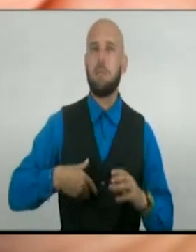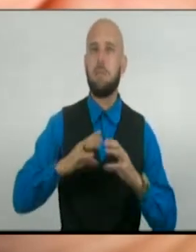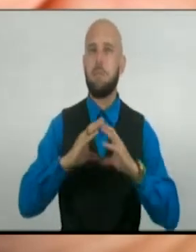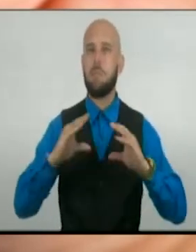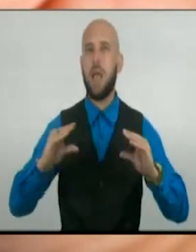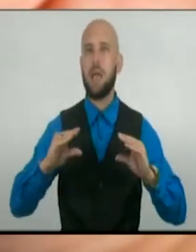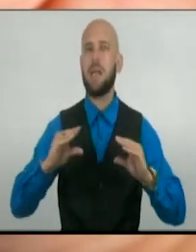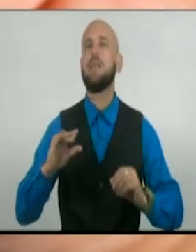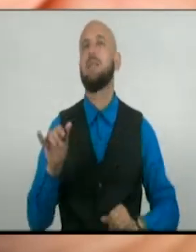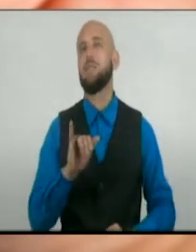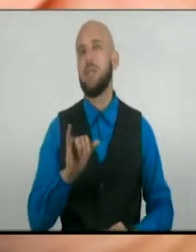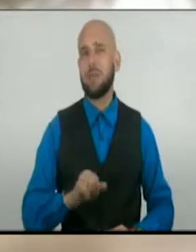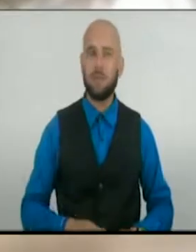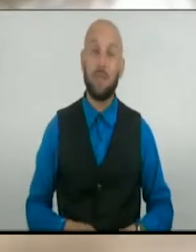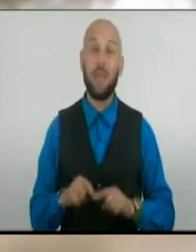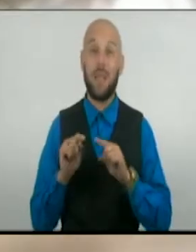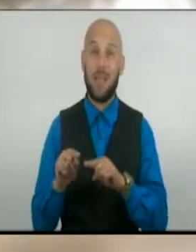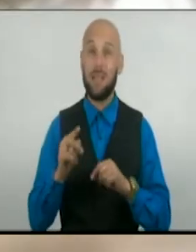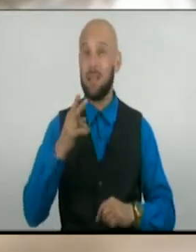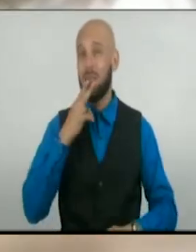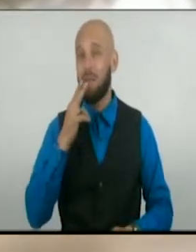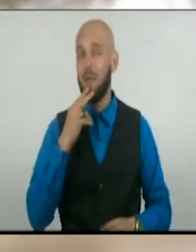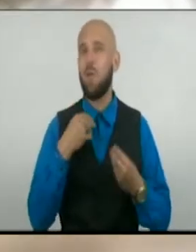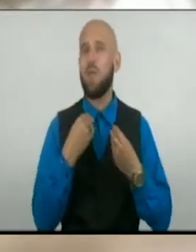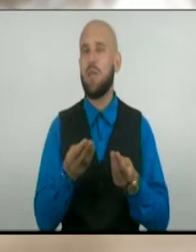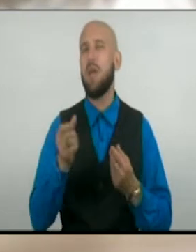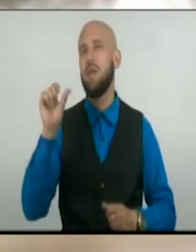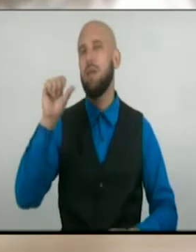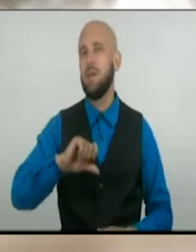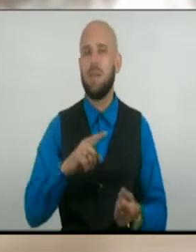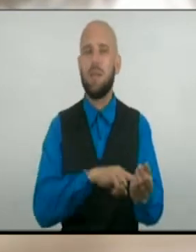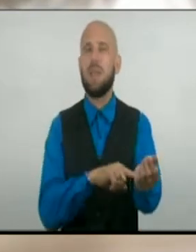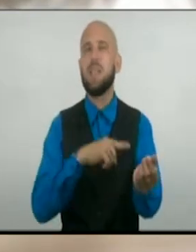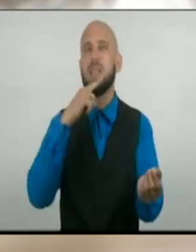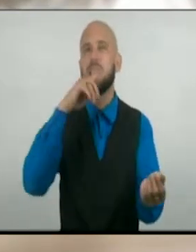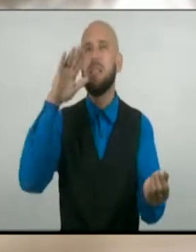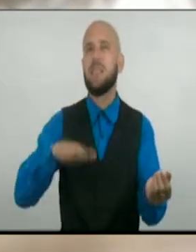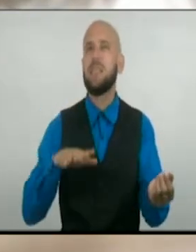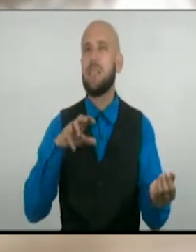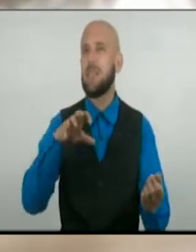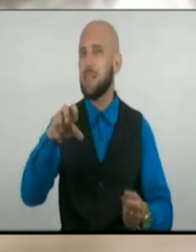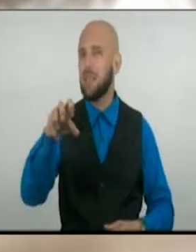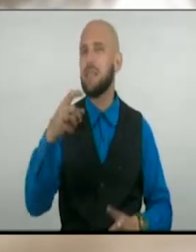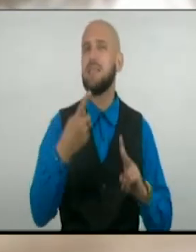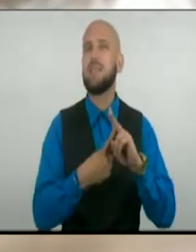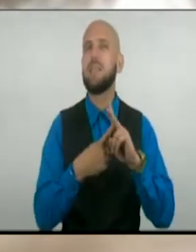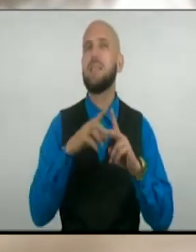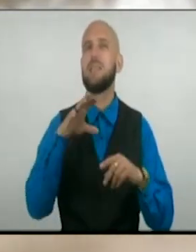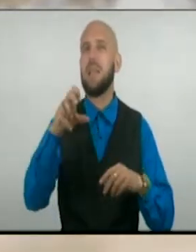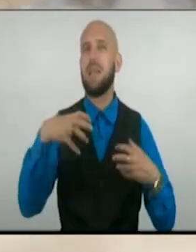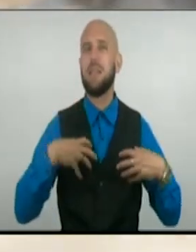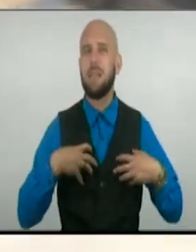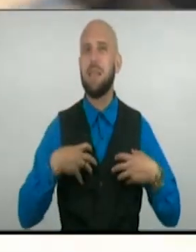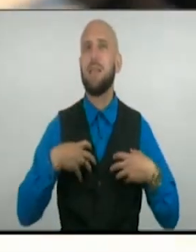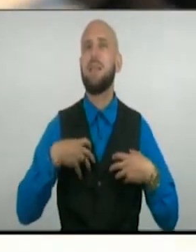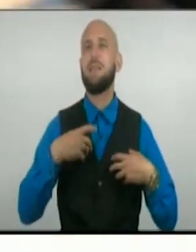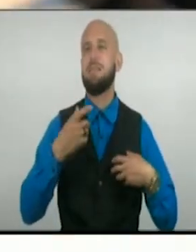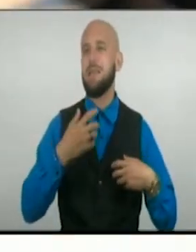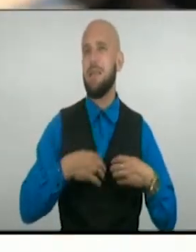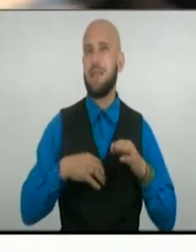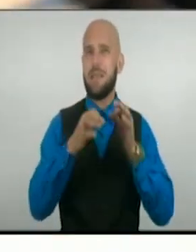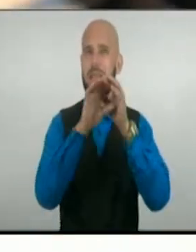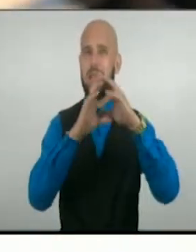tabaco es un factor que provoca mayor riesgo de sufrir leucemia y cáncer de estómago mama hígado y útero la